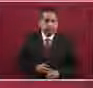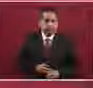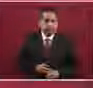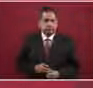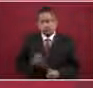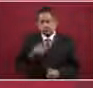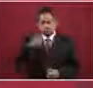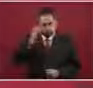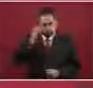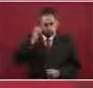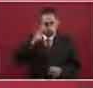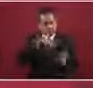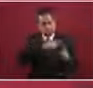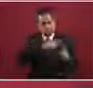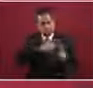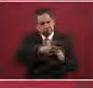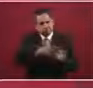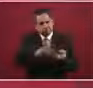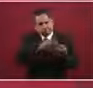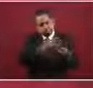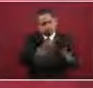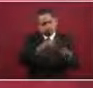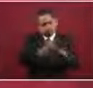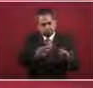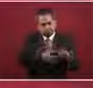Yo espero que todo esto se vaya mejorando.